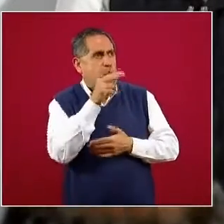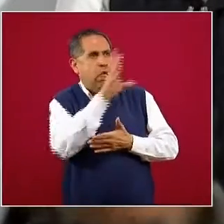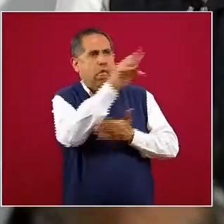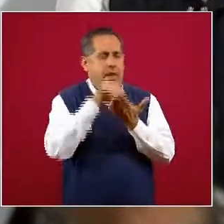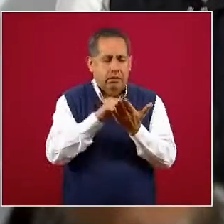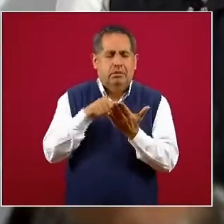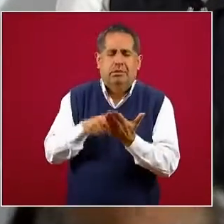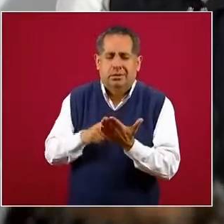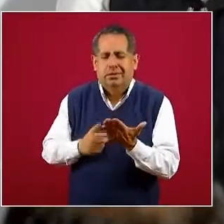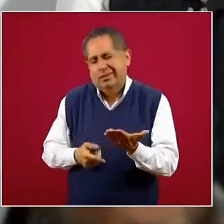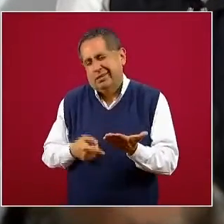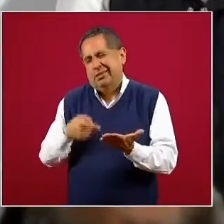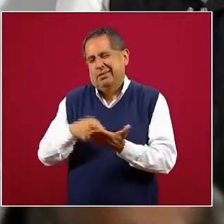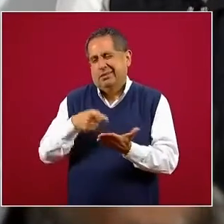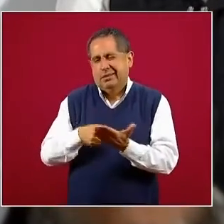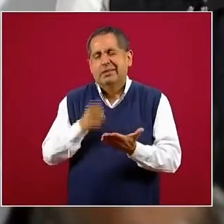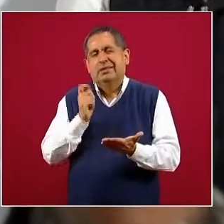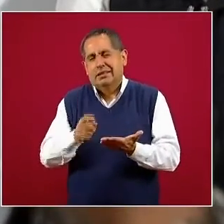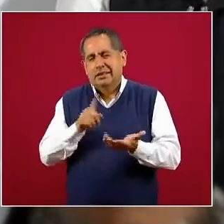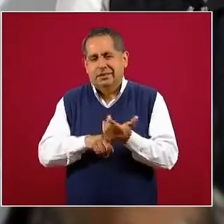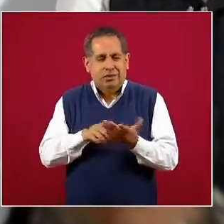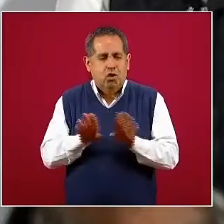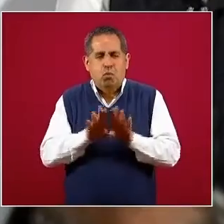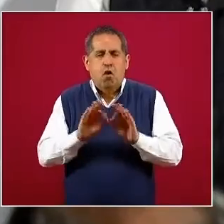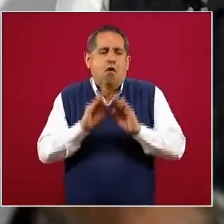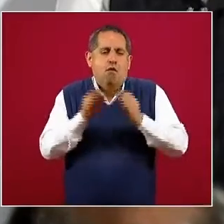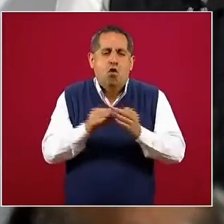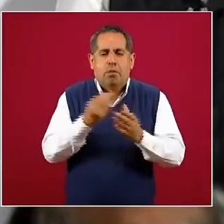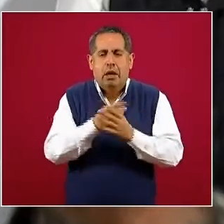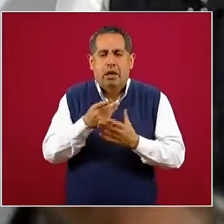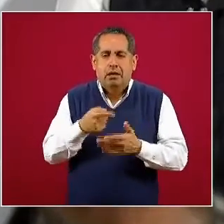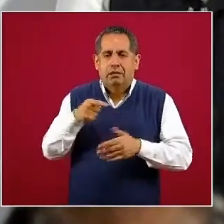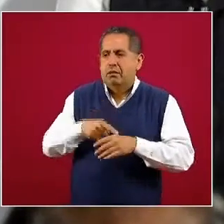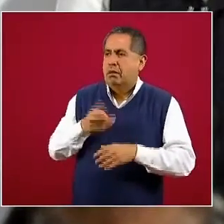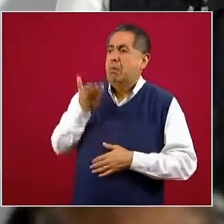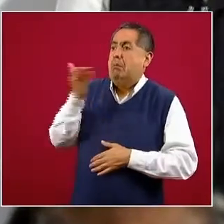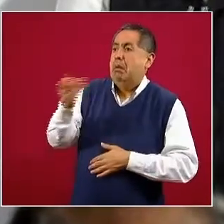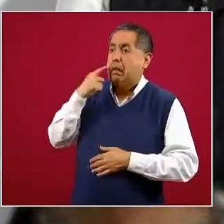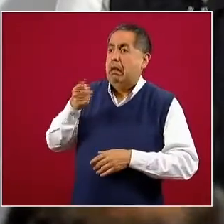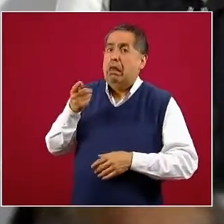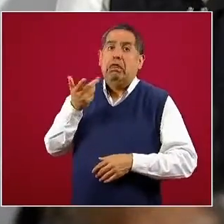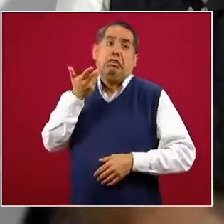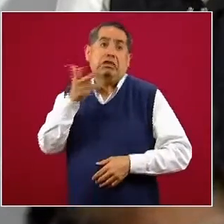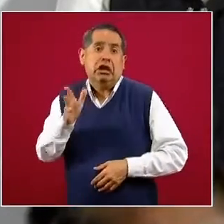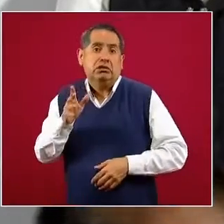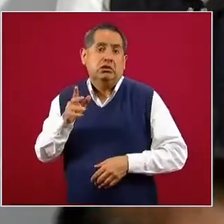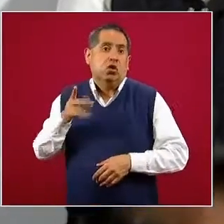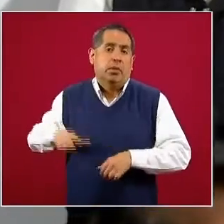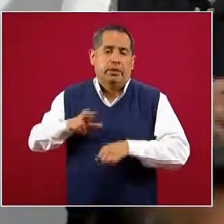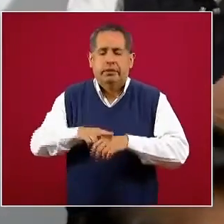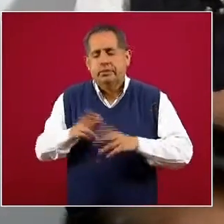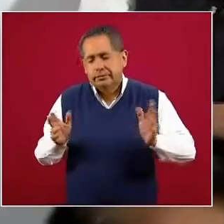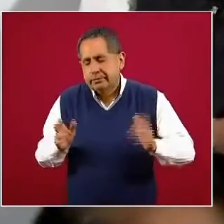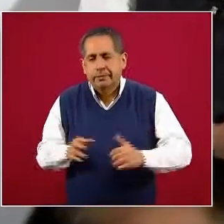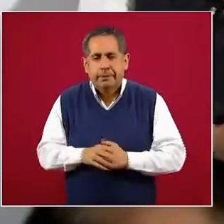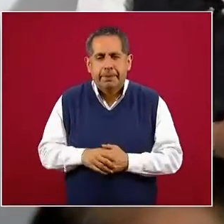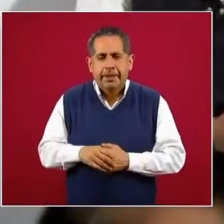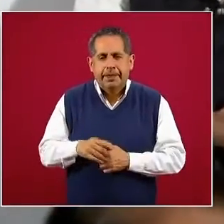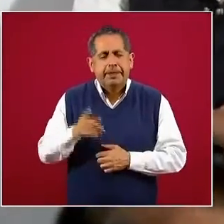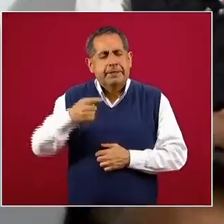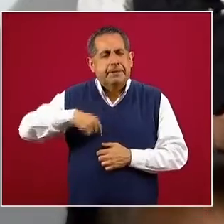que usted ya pues está alejado un poco de la ciencia y más metido en la actividad política. Enfáticamente le pregunto,